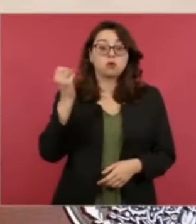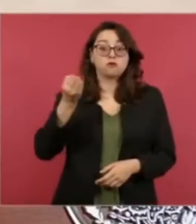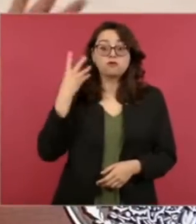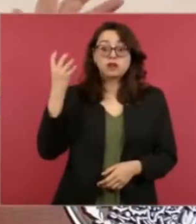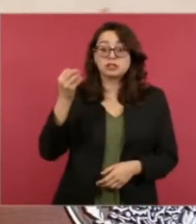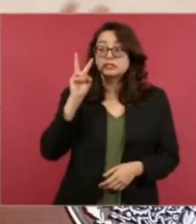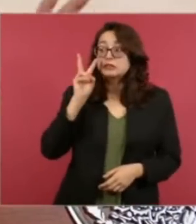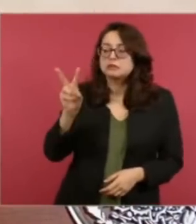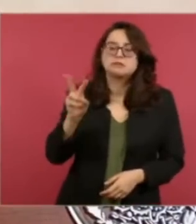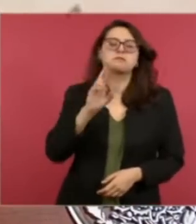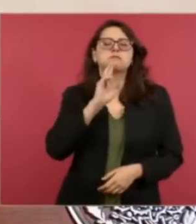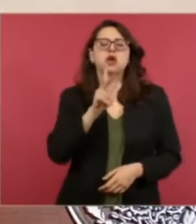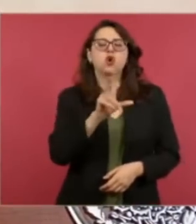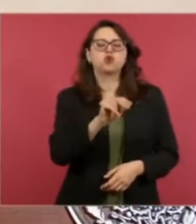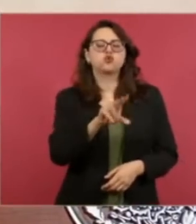se alteran.